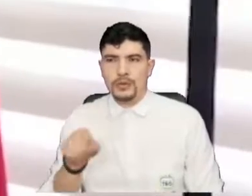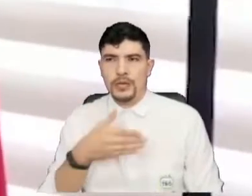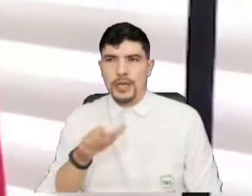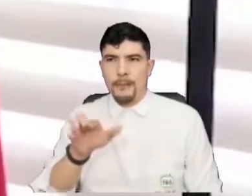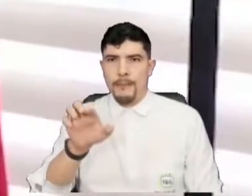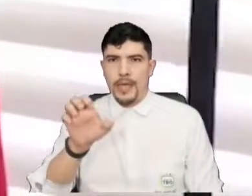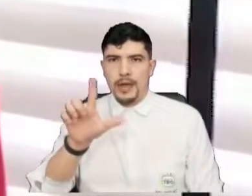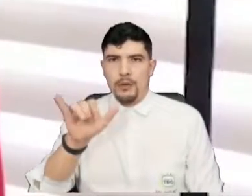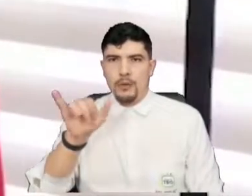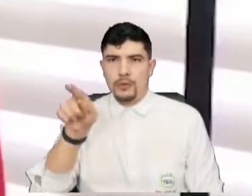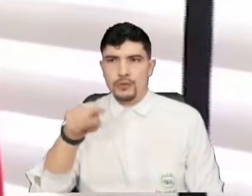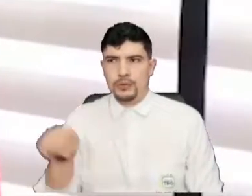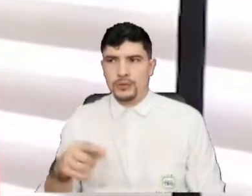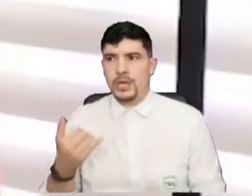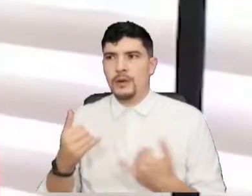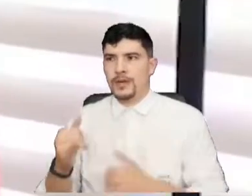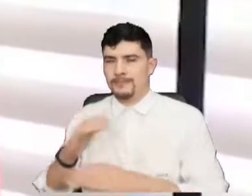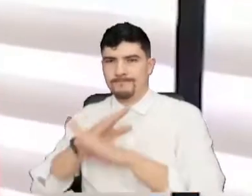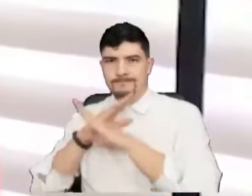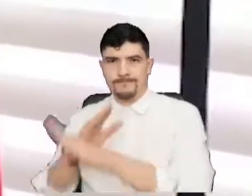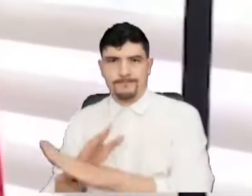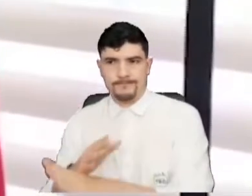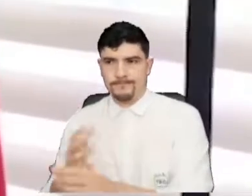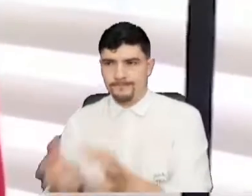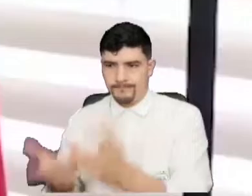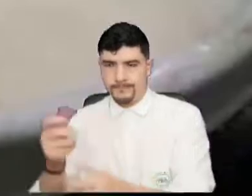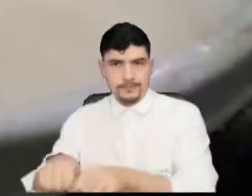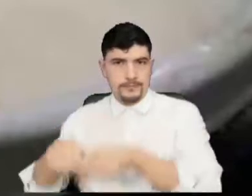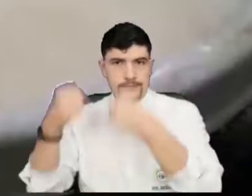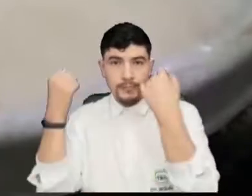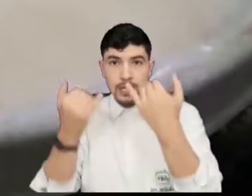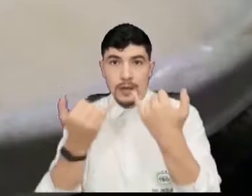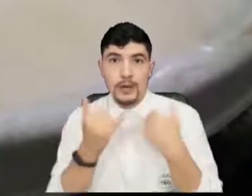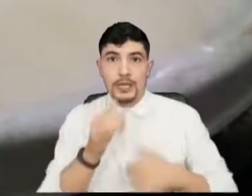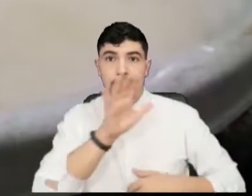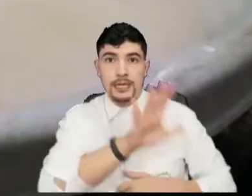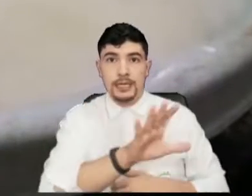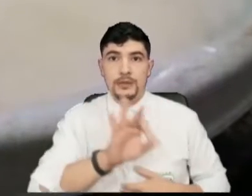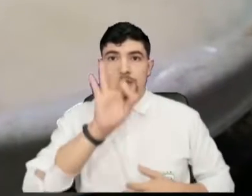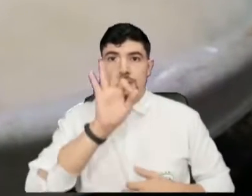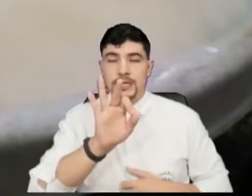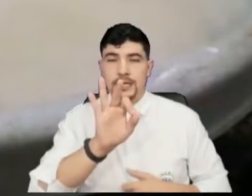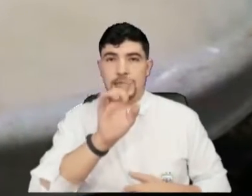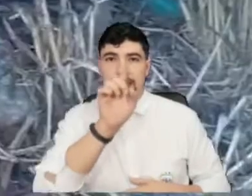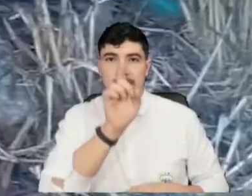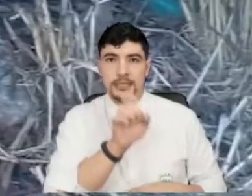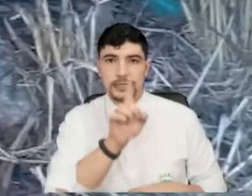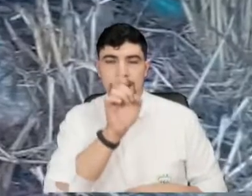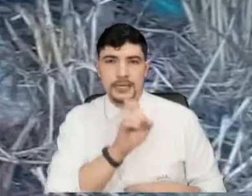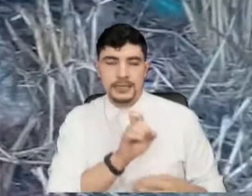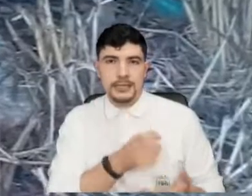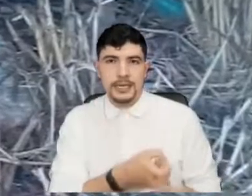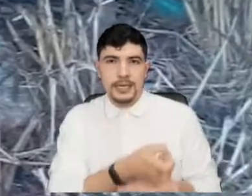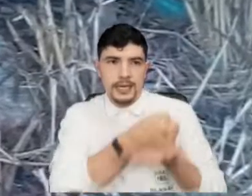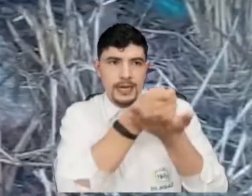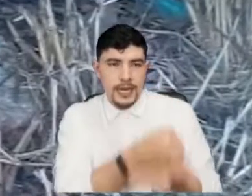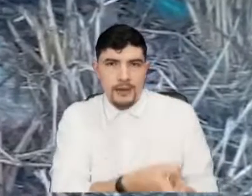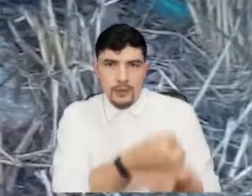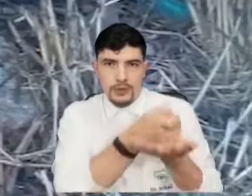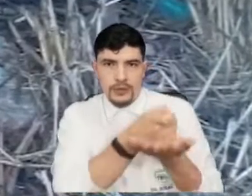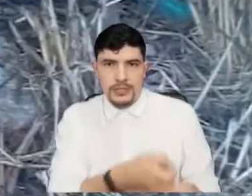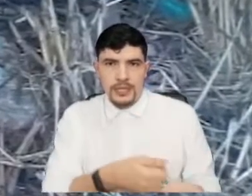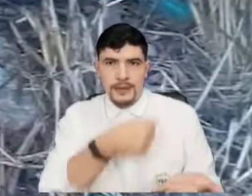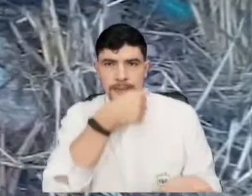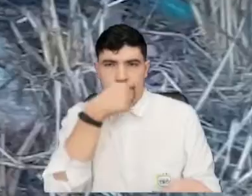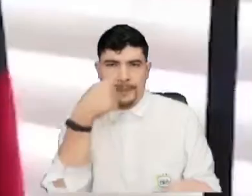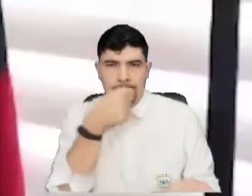los soldados ubicaron 536 kilogramos de cocaína en producción, tanto los químicos como el material utilizado para